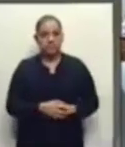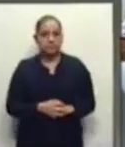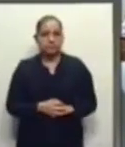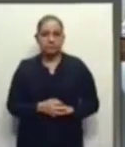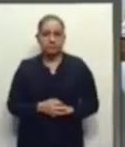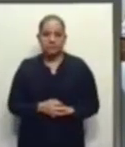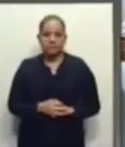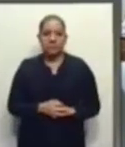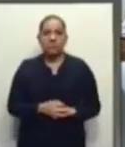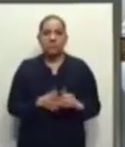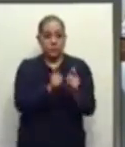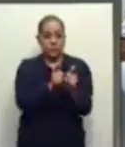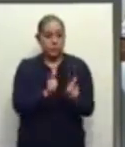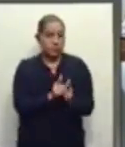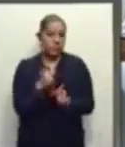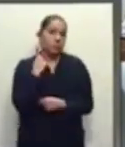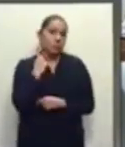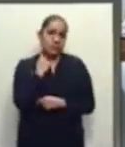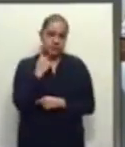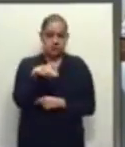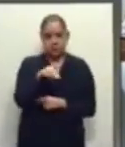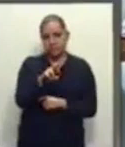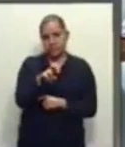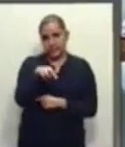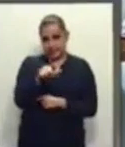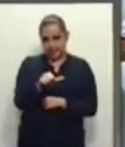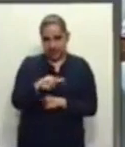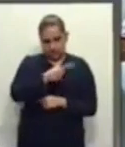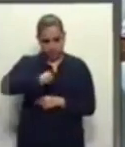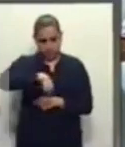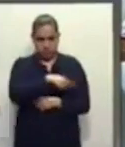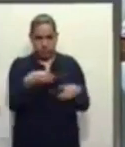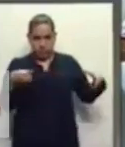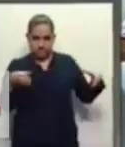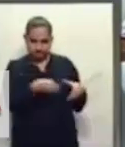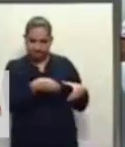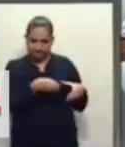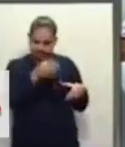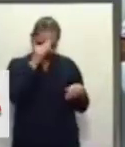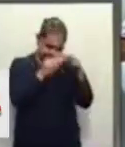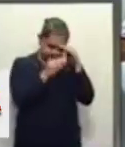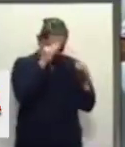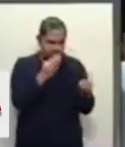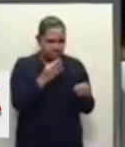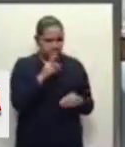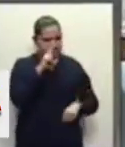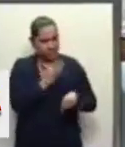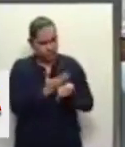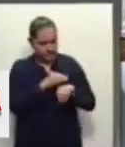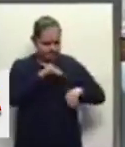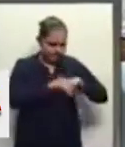El grupo parlamentario de Morena, de forma responsable, vamos a proponer una